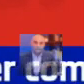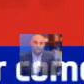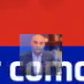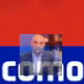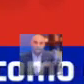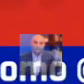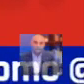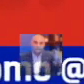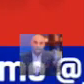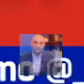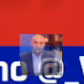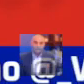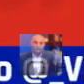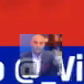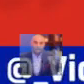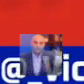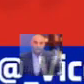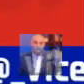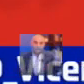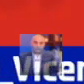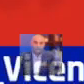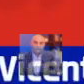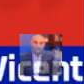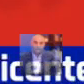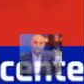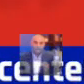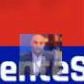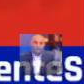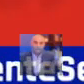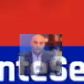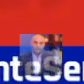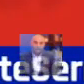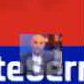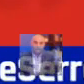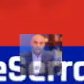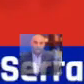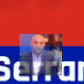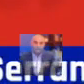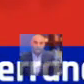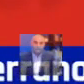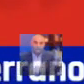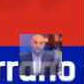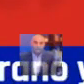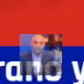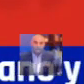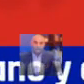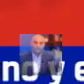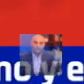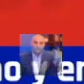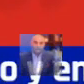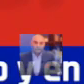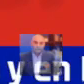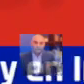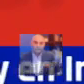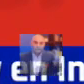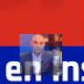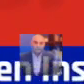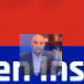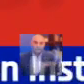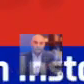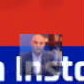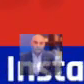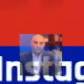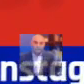están haciendo críticas veladas para avalar a sus jefes? porque cada personaje que está ahí tiene